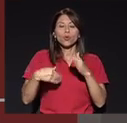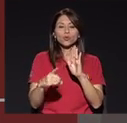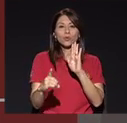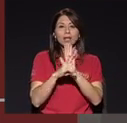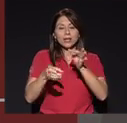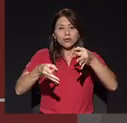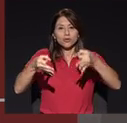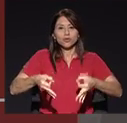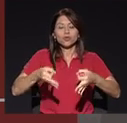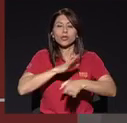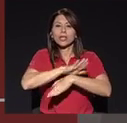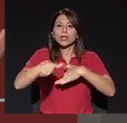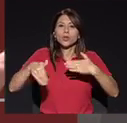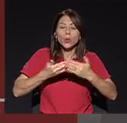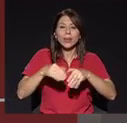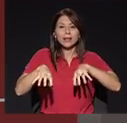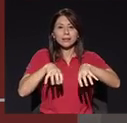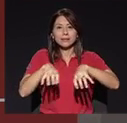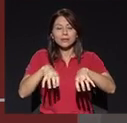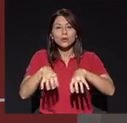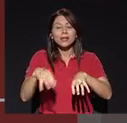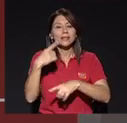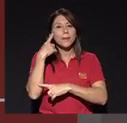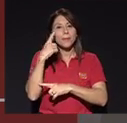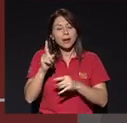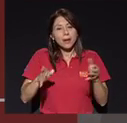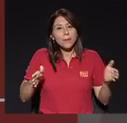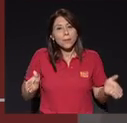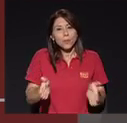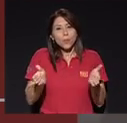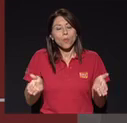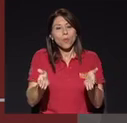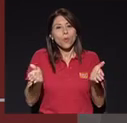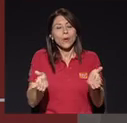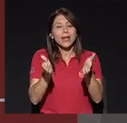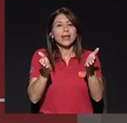sus derechos y todas las acciones para promover